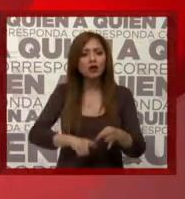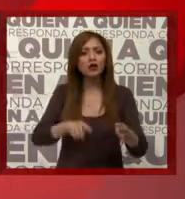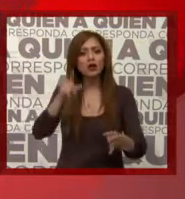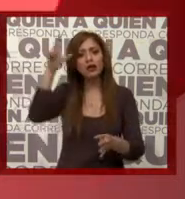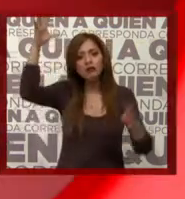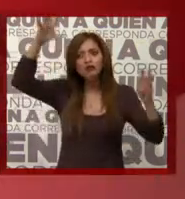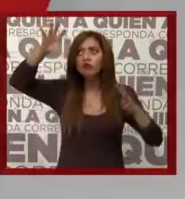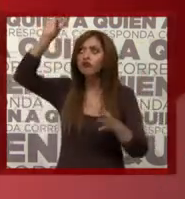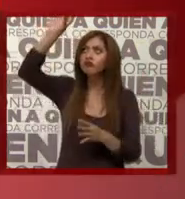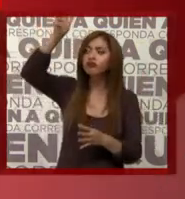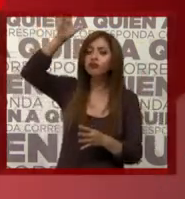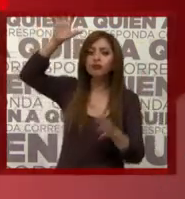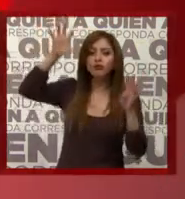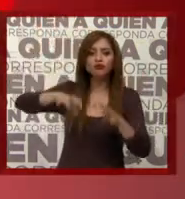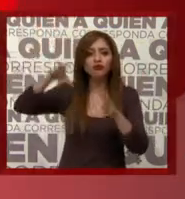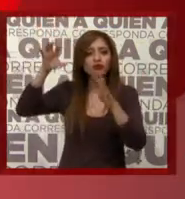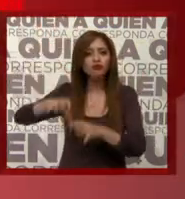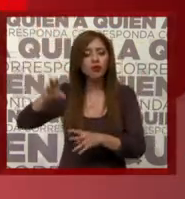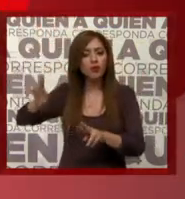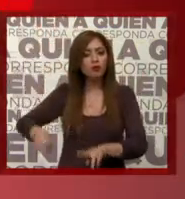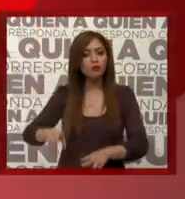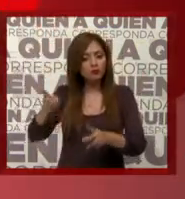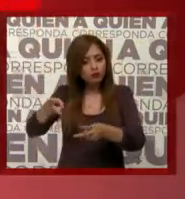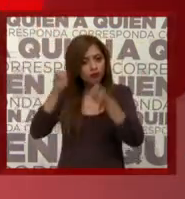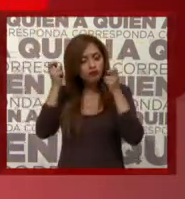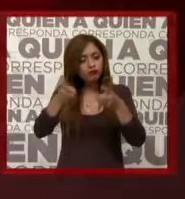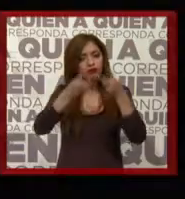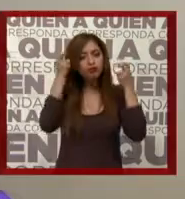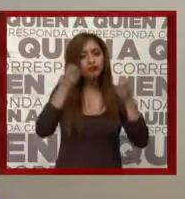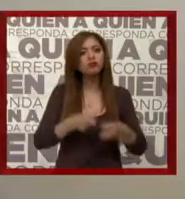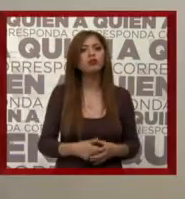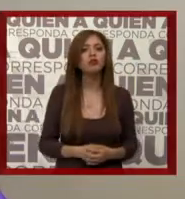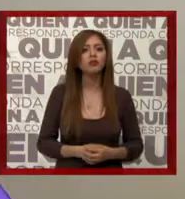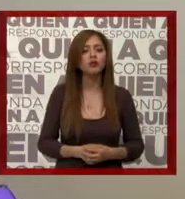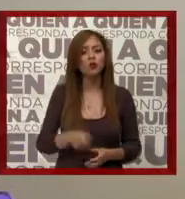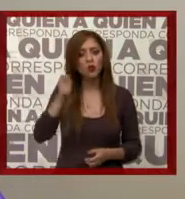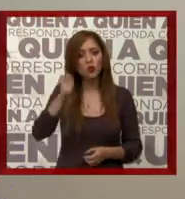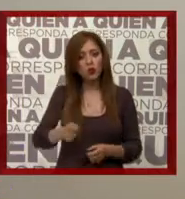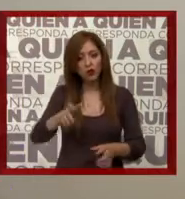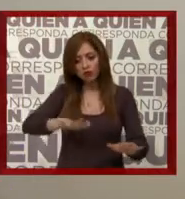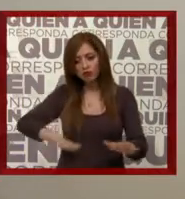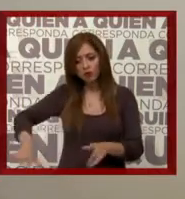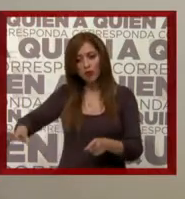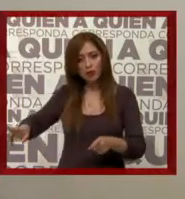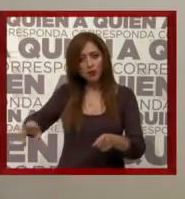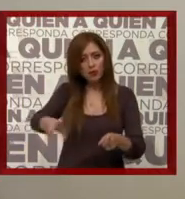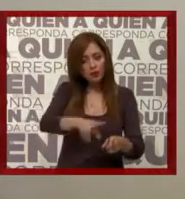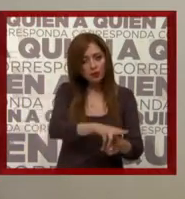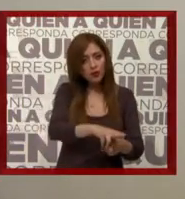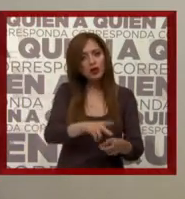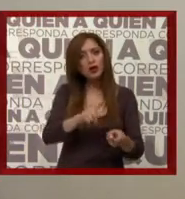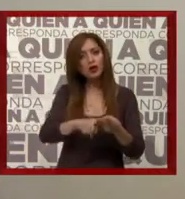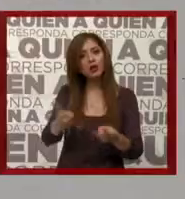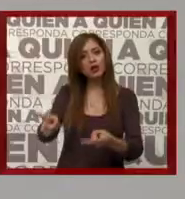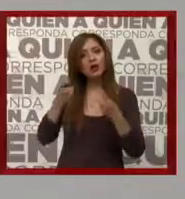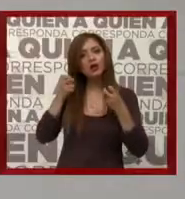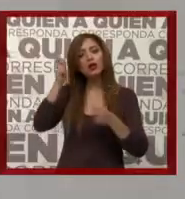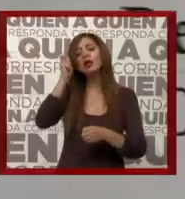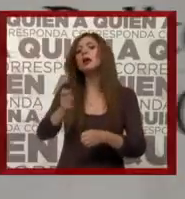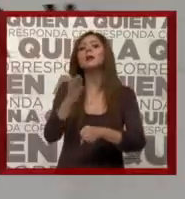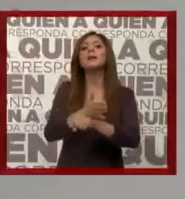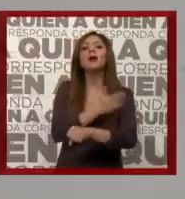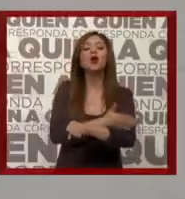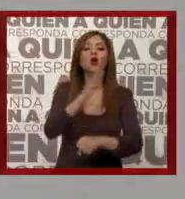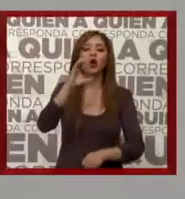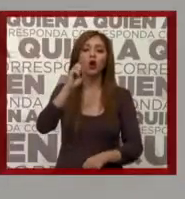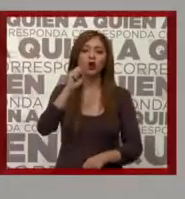regaderas. ¿Sí? Me robaron una podadora y me robaron un closet. Levantó